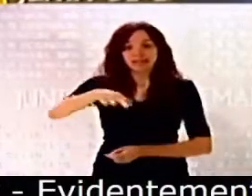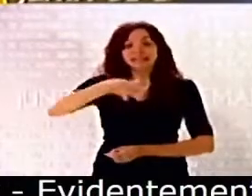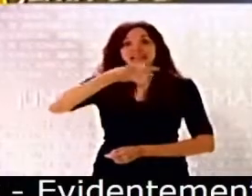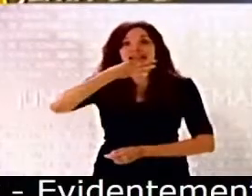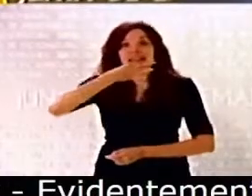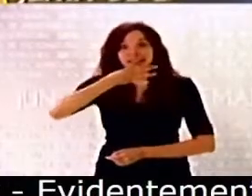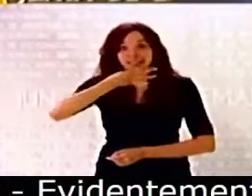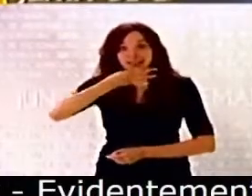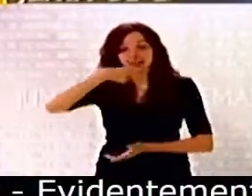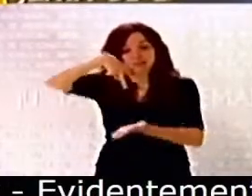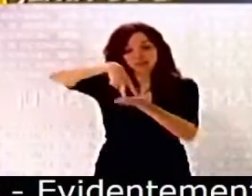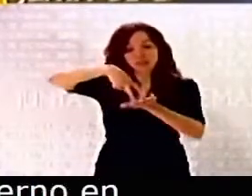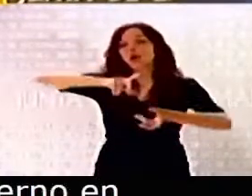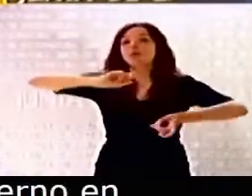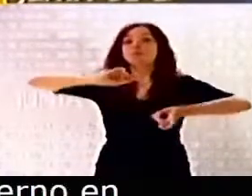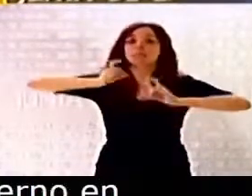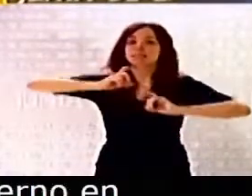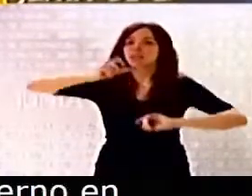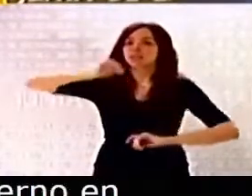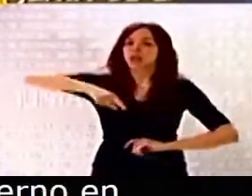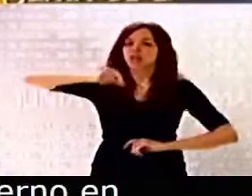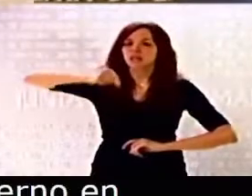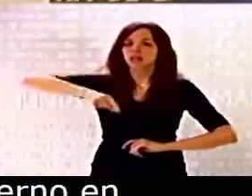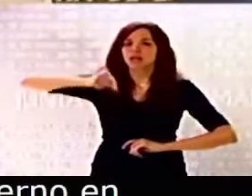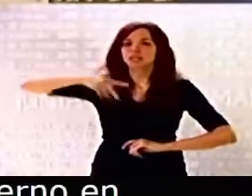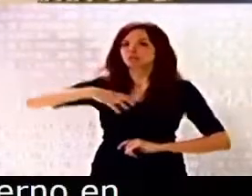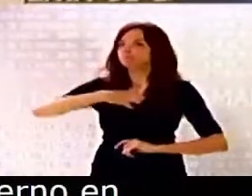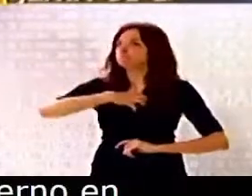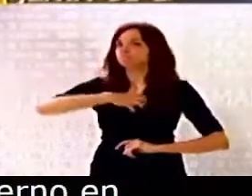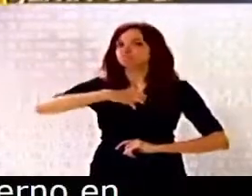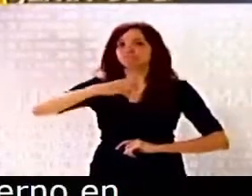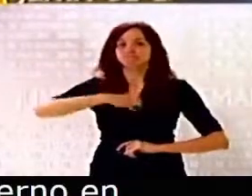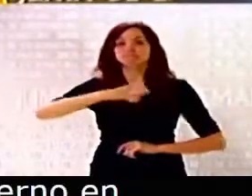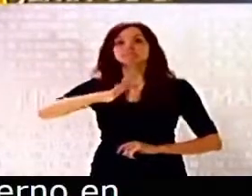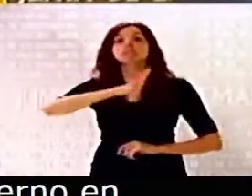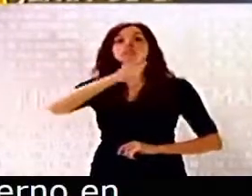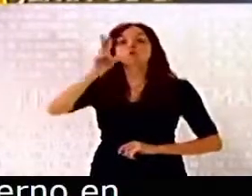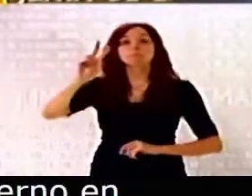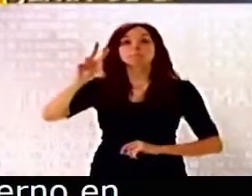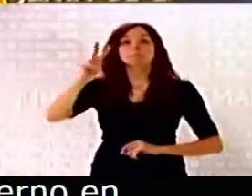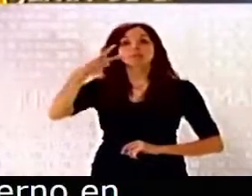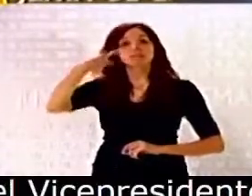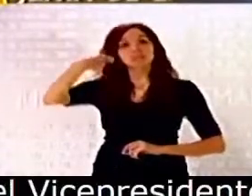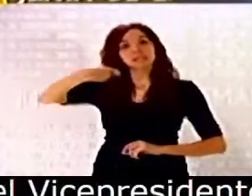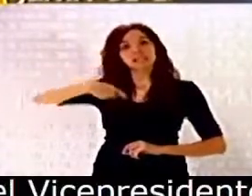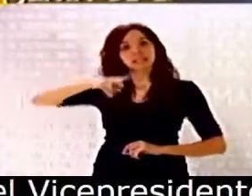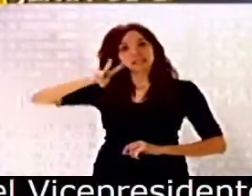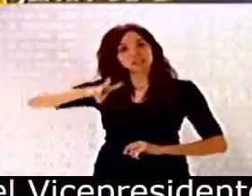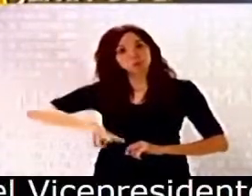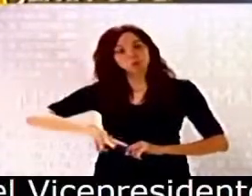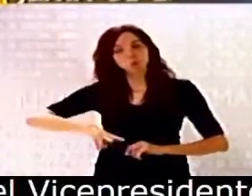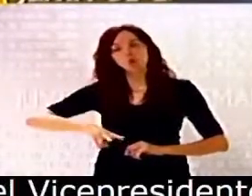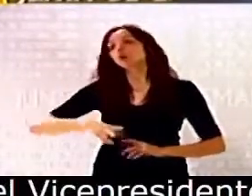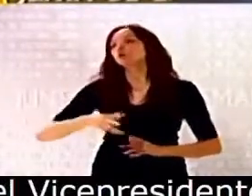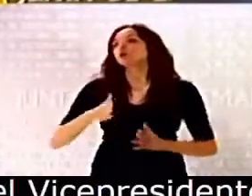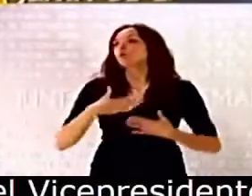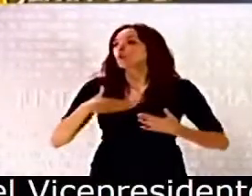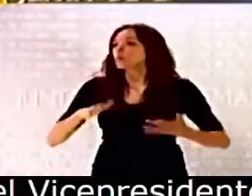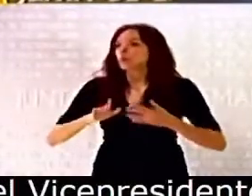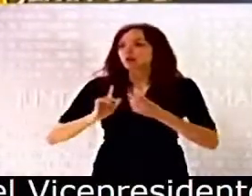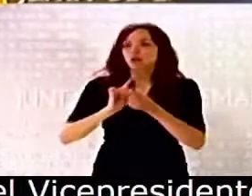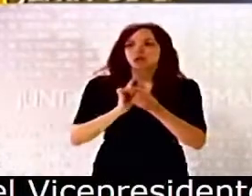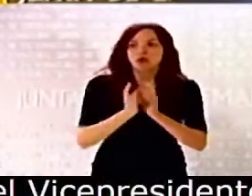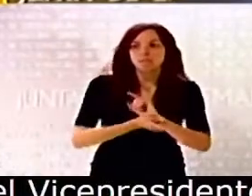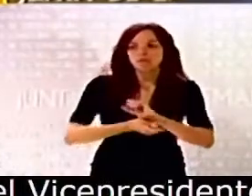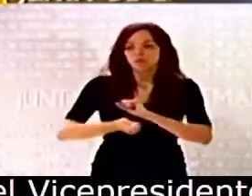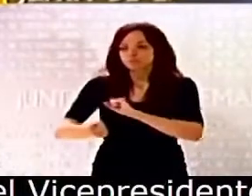habrá rueda de prensa, como viene siendo habitual, del vicepresidente segundo y consejero de Sanidad y Política Social, y cualquier cambio o estrategia o decisión